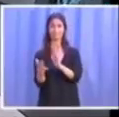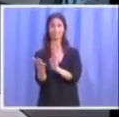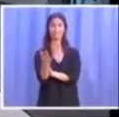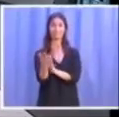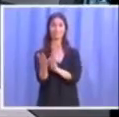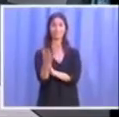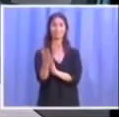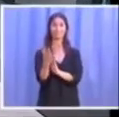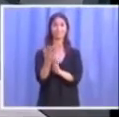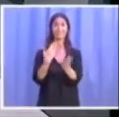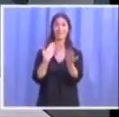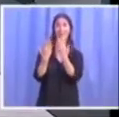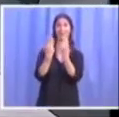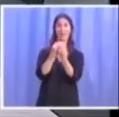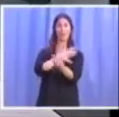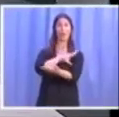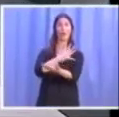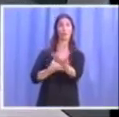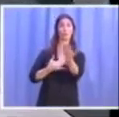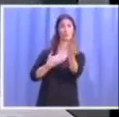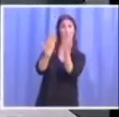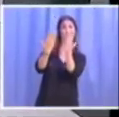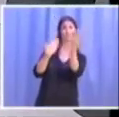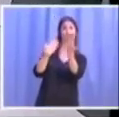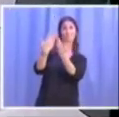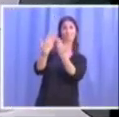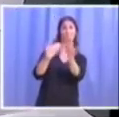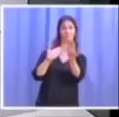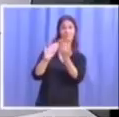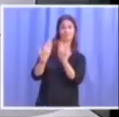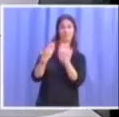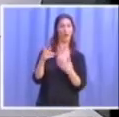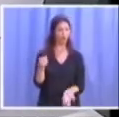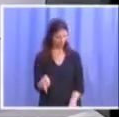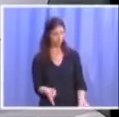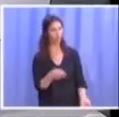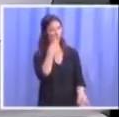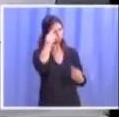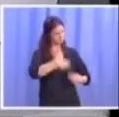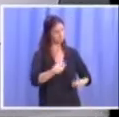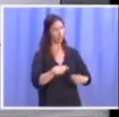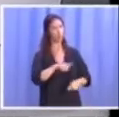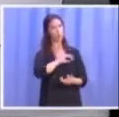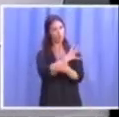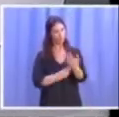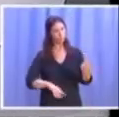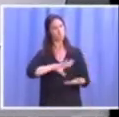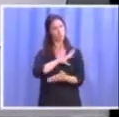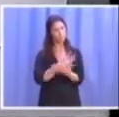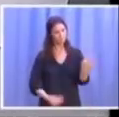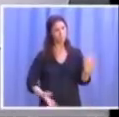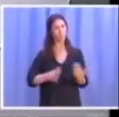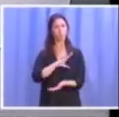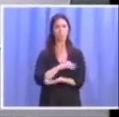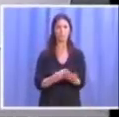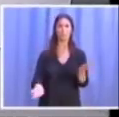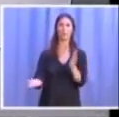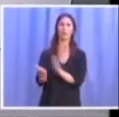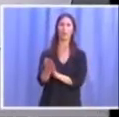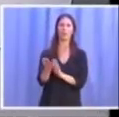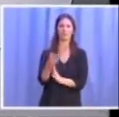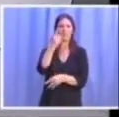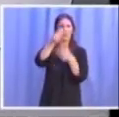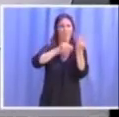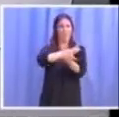habla de tú a tú con la Virgen de las Angustias quiere la pactar, quiere pactar, quiere pactar con la derecha no sé salvadora. Que la eche